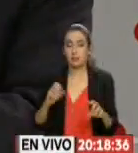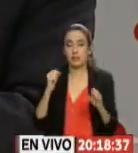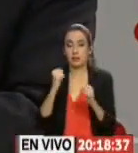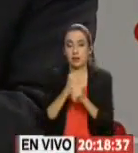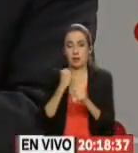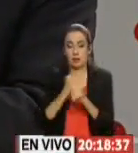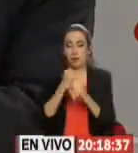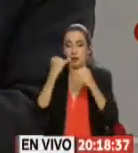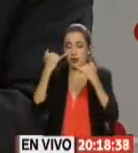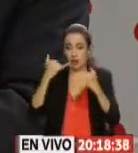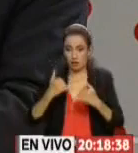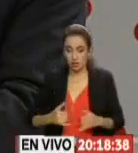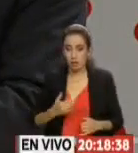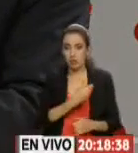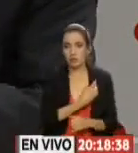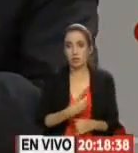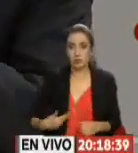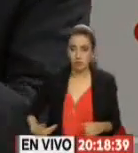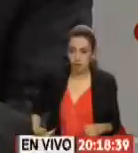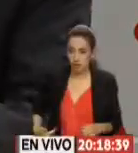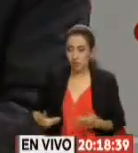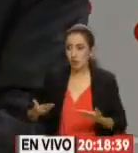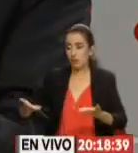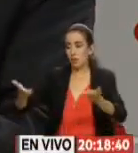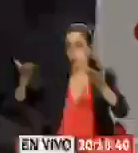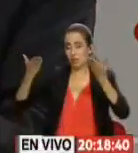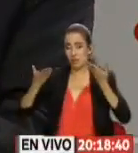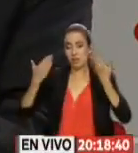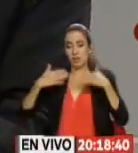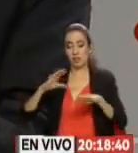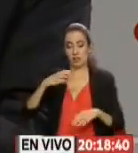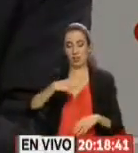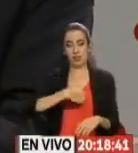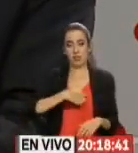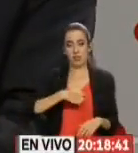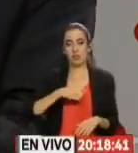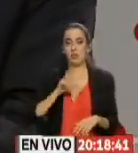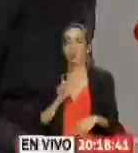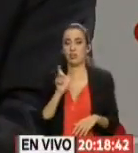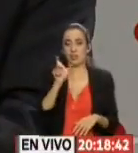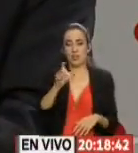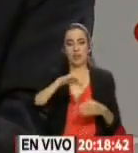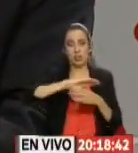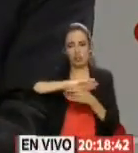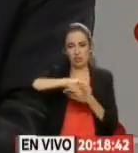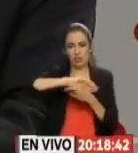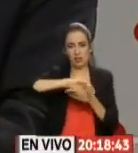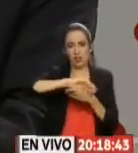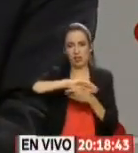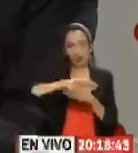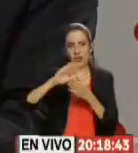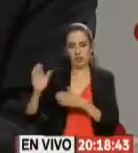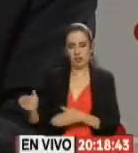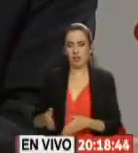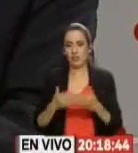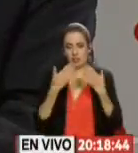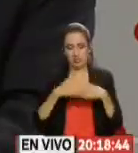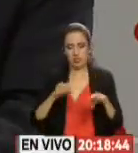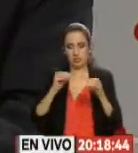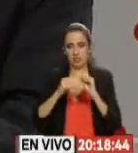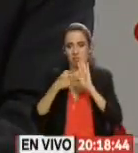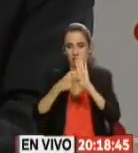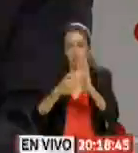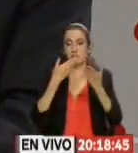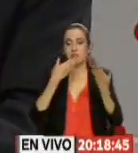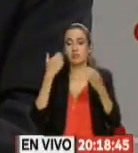hoy justamente el presidente Moreno haya recibido las credenciales de nuestro embajador René de Solá demuestra, como